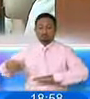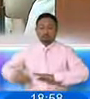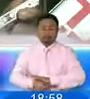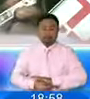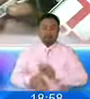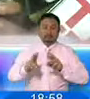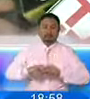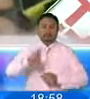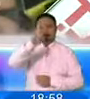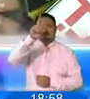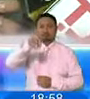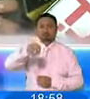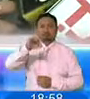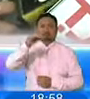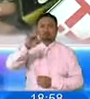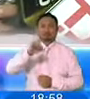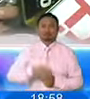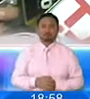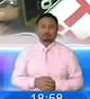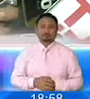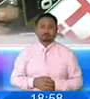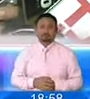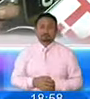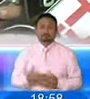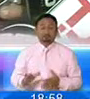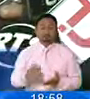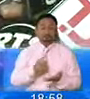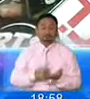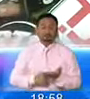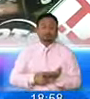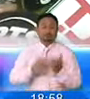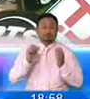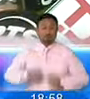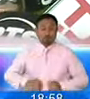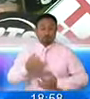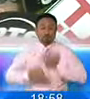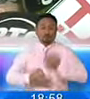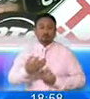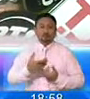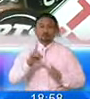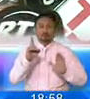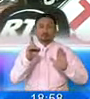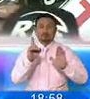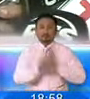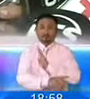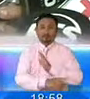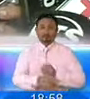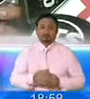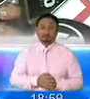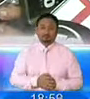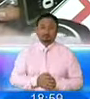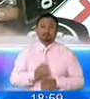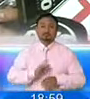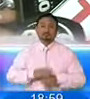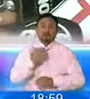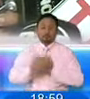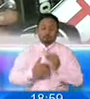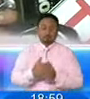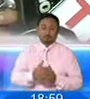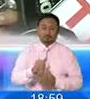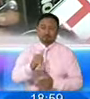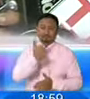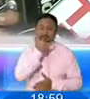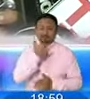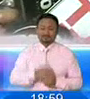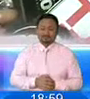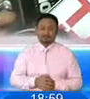2008. Vamos a analizar la posibilidad de enjuiciar penalmente por la presunta violación al debido proceso, porque